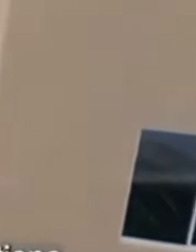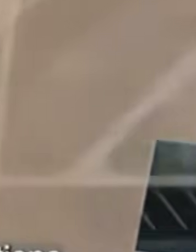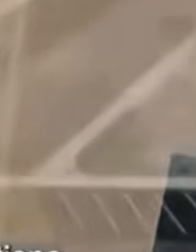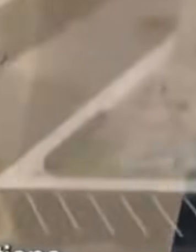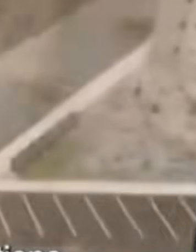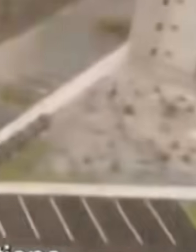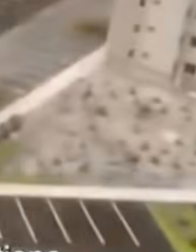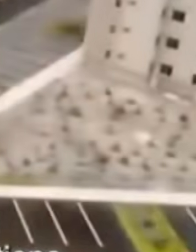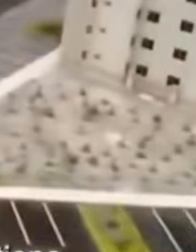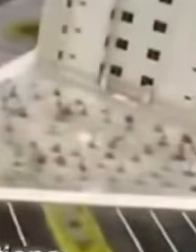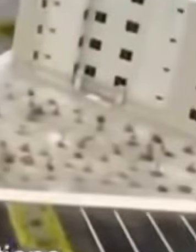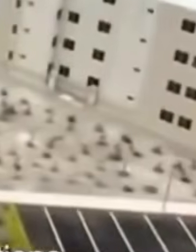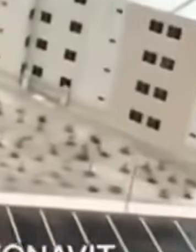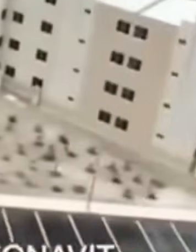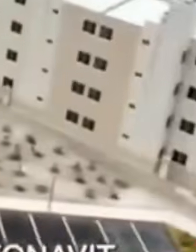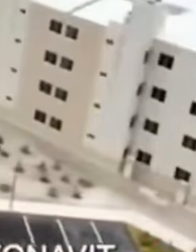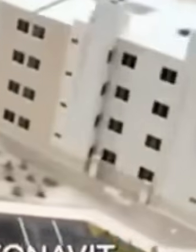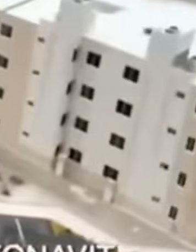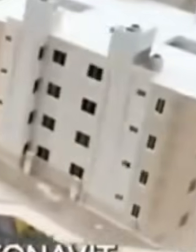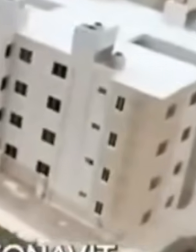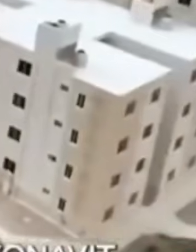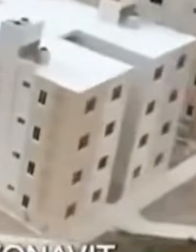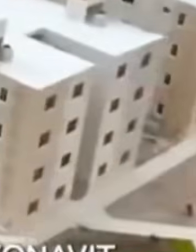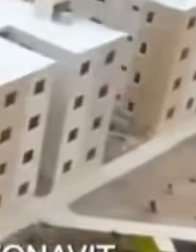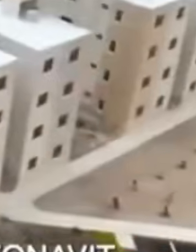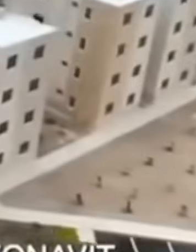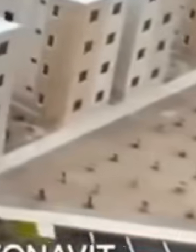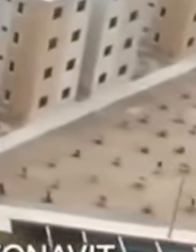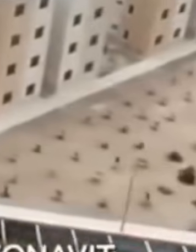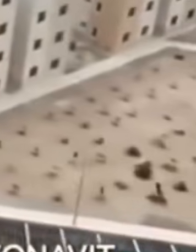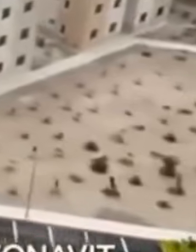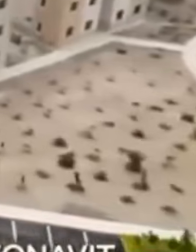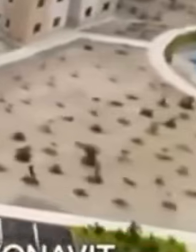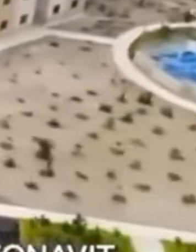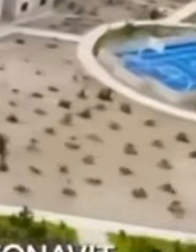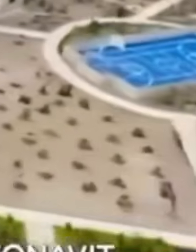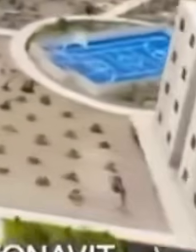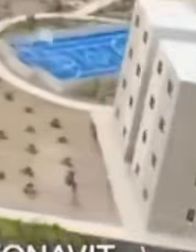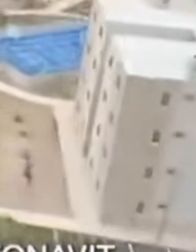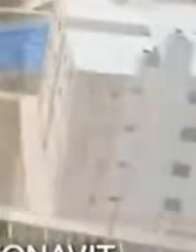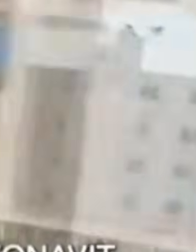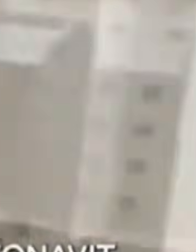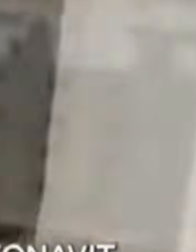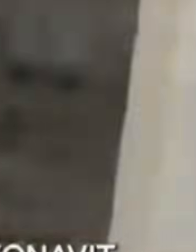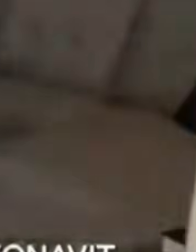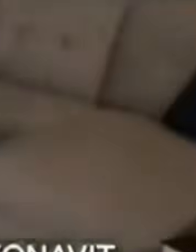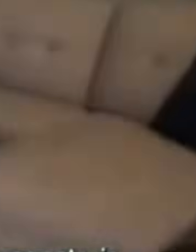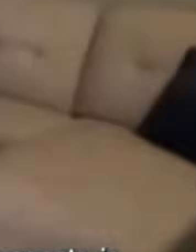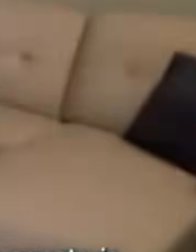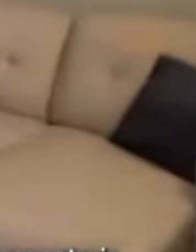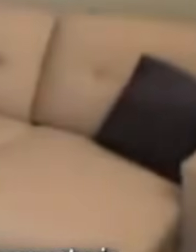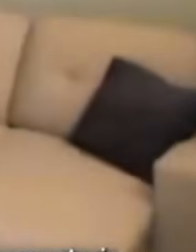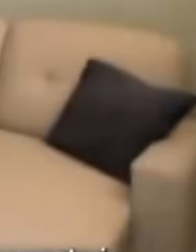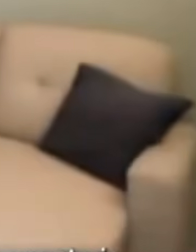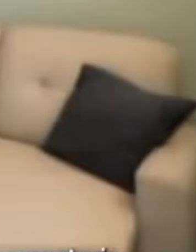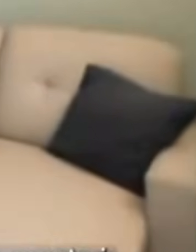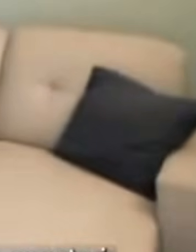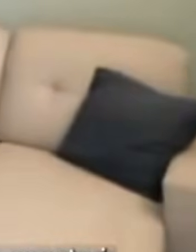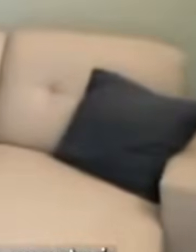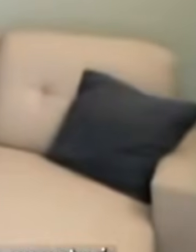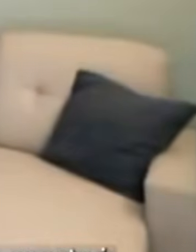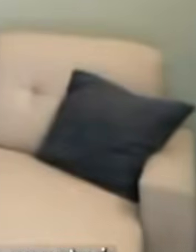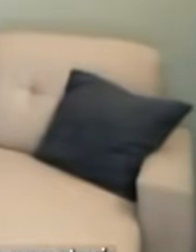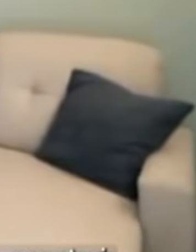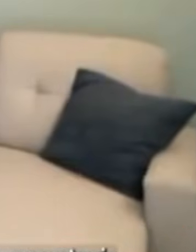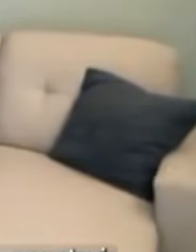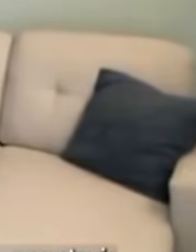vivienda para quien menos tiene y ya está en la Constitución y en la ley del Infonavit. Y nos comprometimos